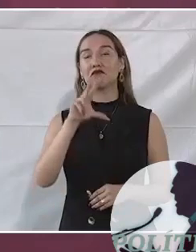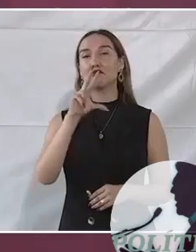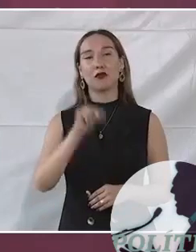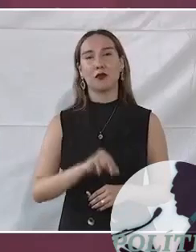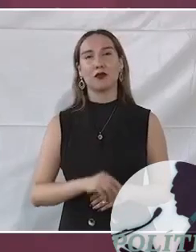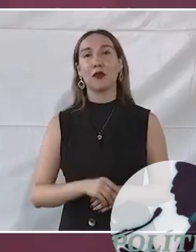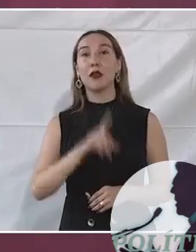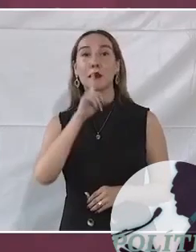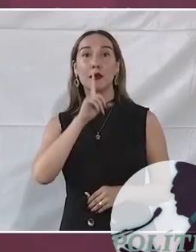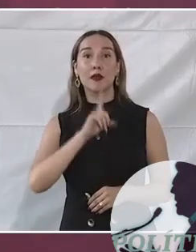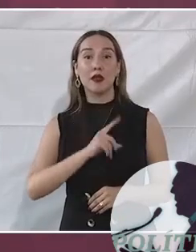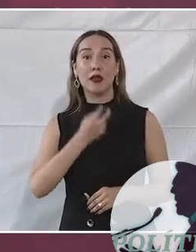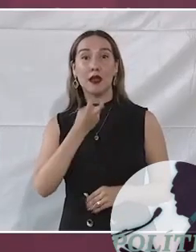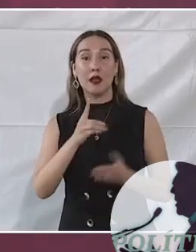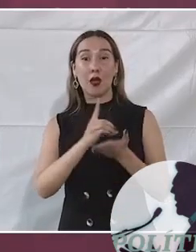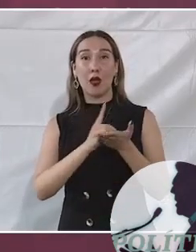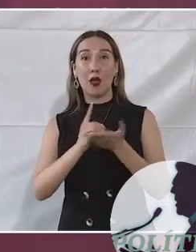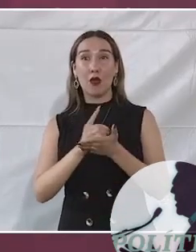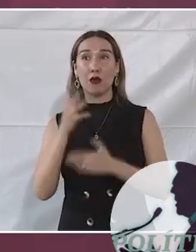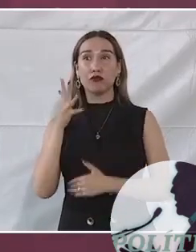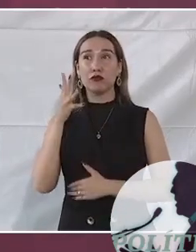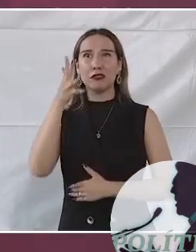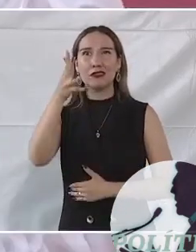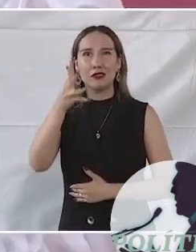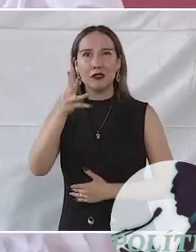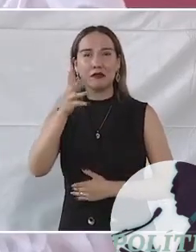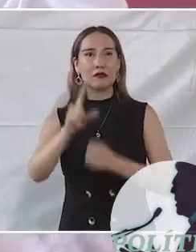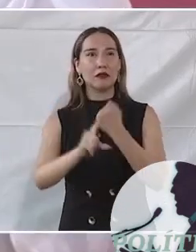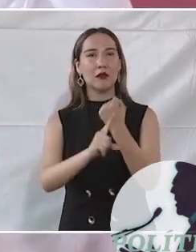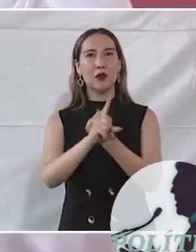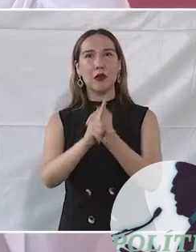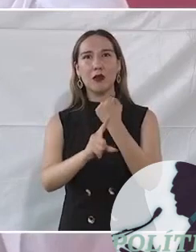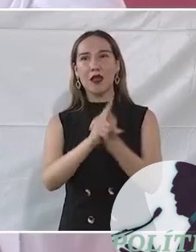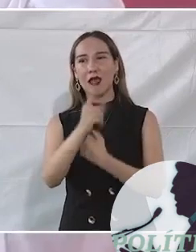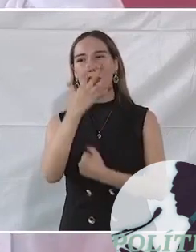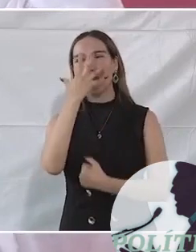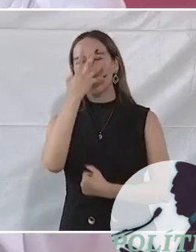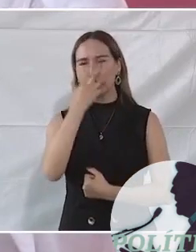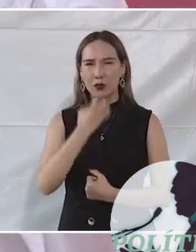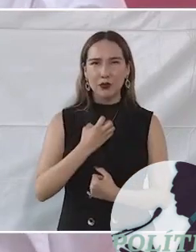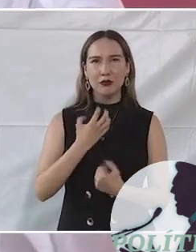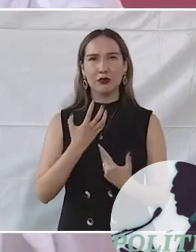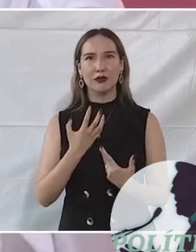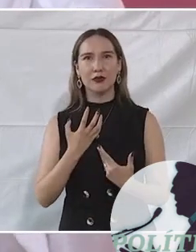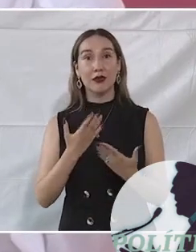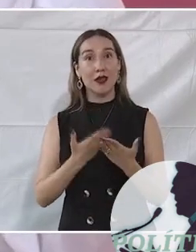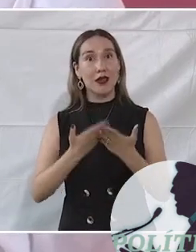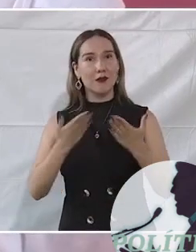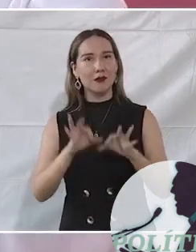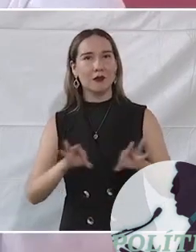y eso lleva a la infelicidad. Por eso tenemos que